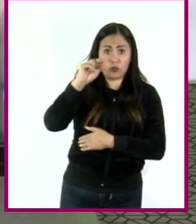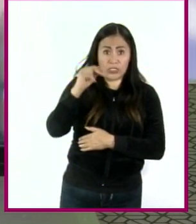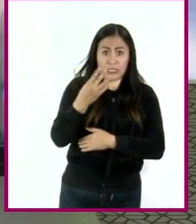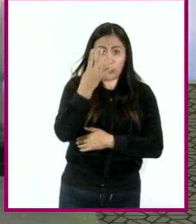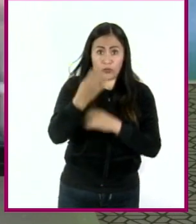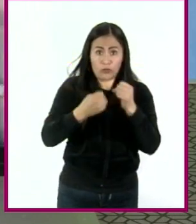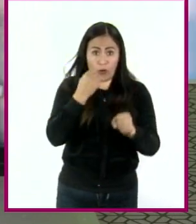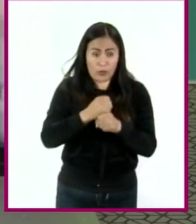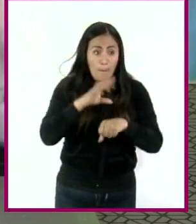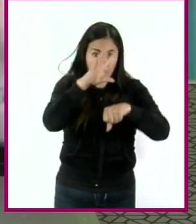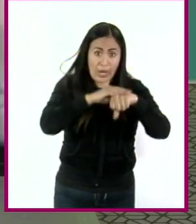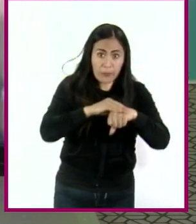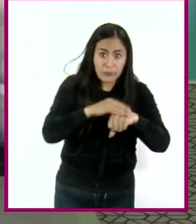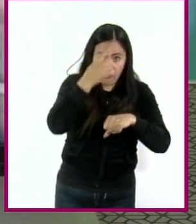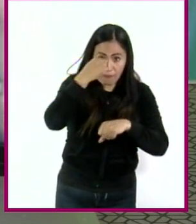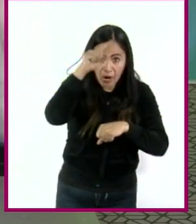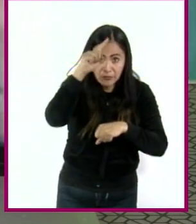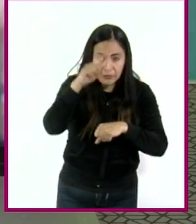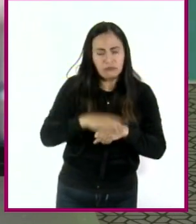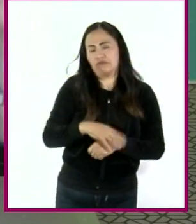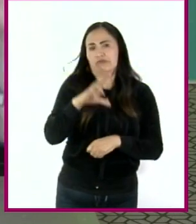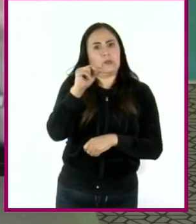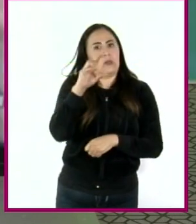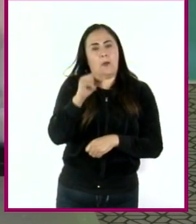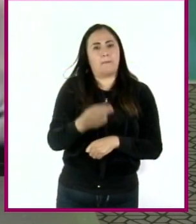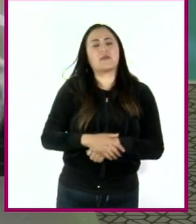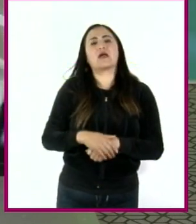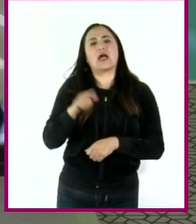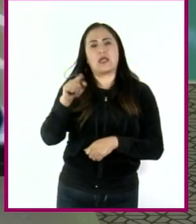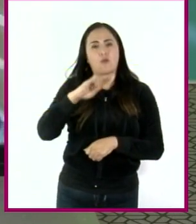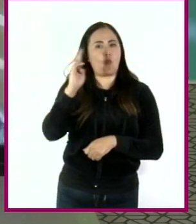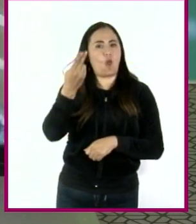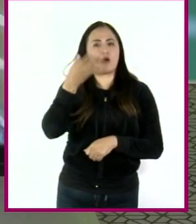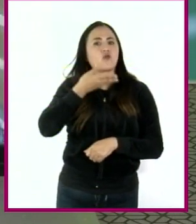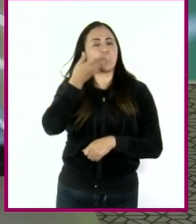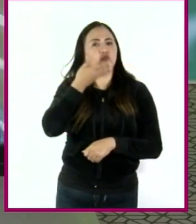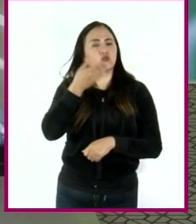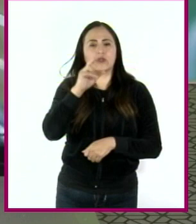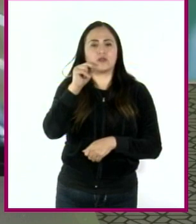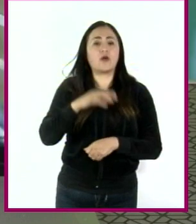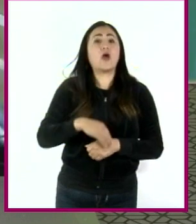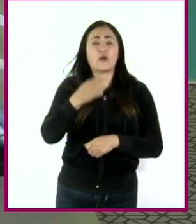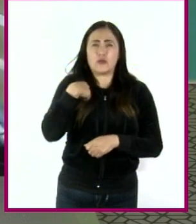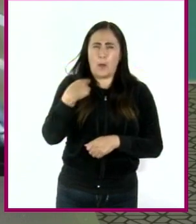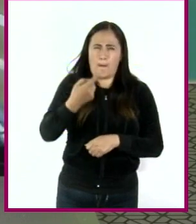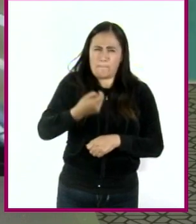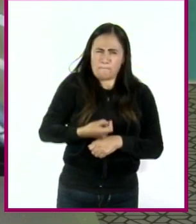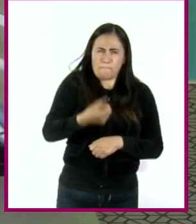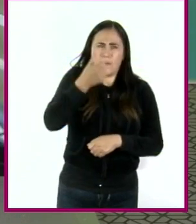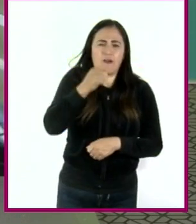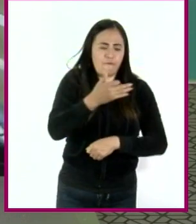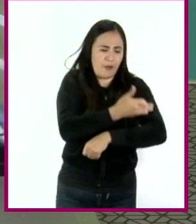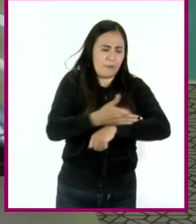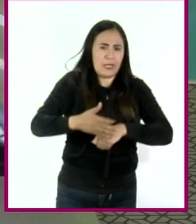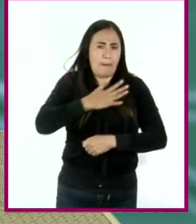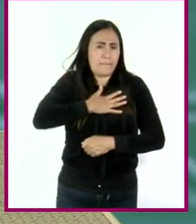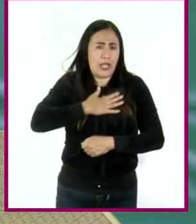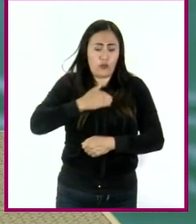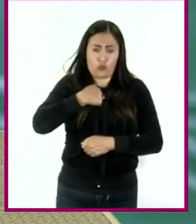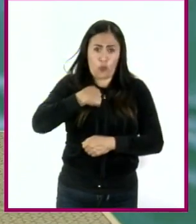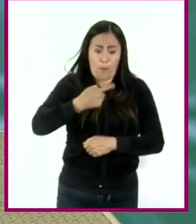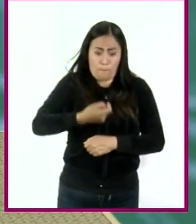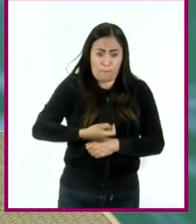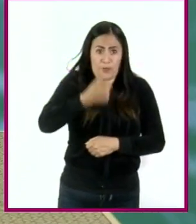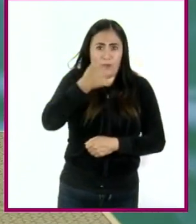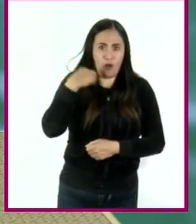dado. No era que las mujeres fueran a la universidad. Además, yo fui la primera persona en mi familia que fue a la universidad.